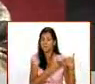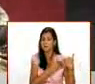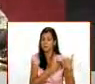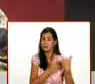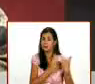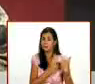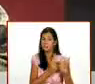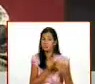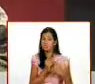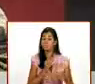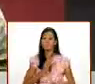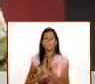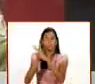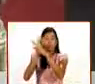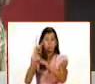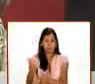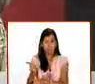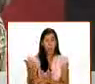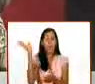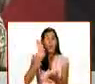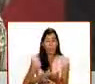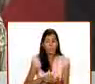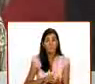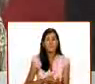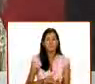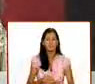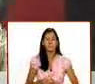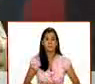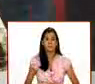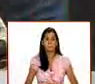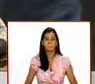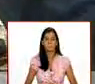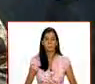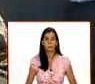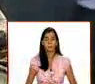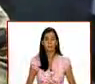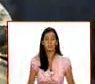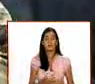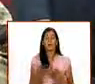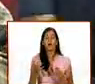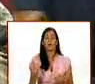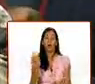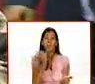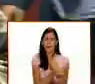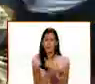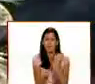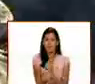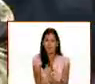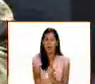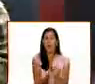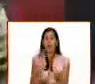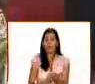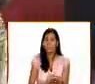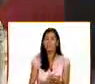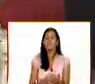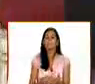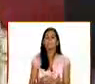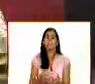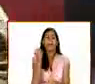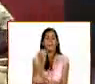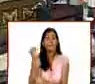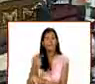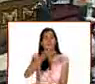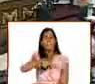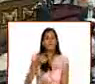de impedir que vuelva a crucificar, que se vuelva a la matanza de